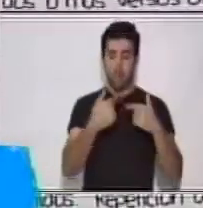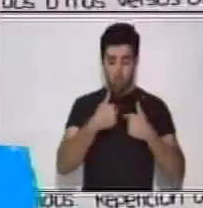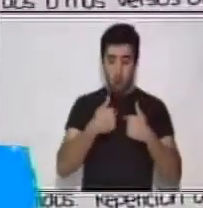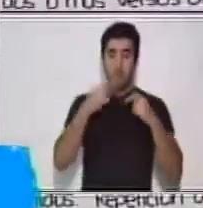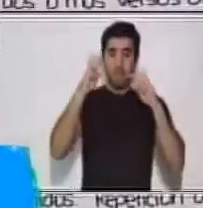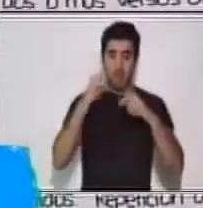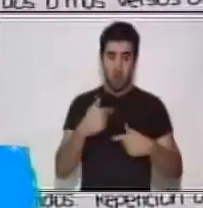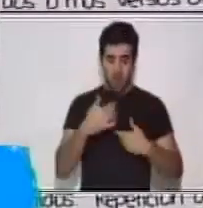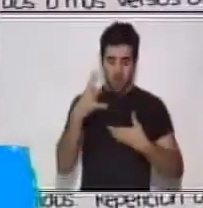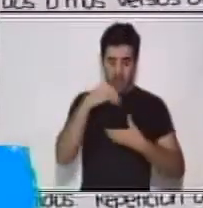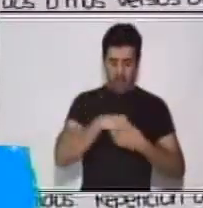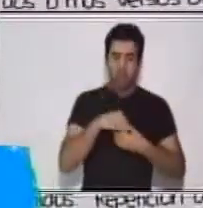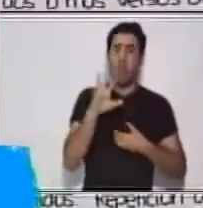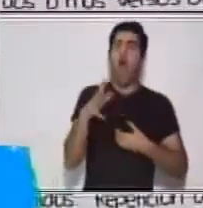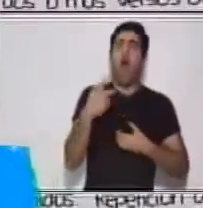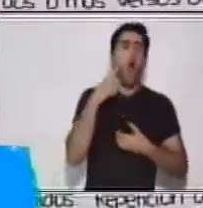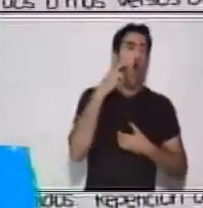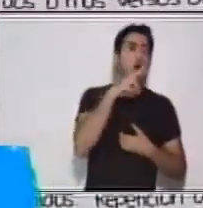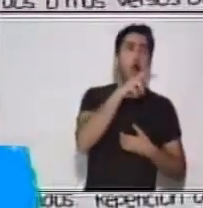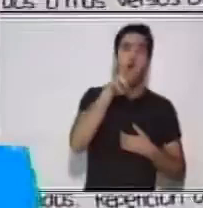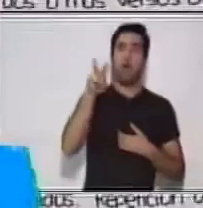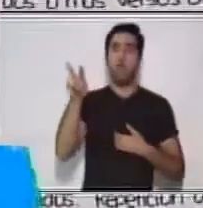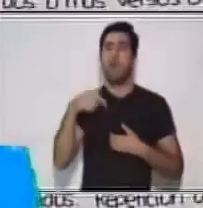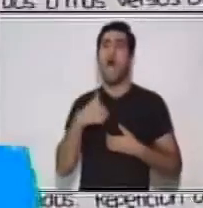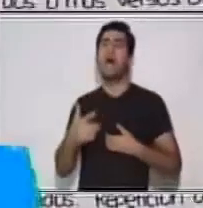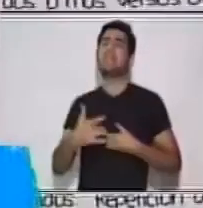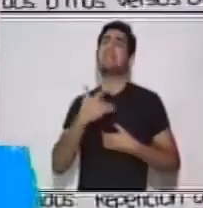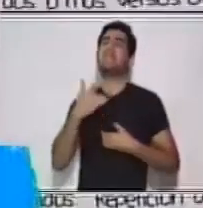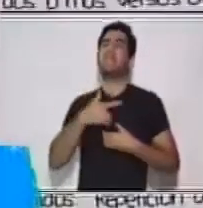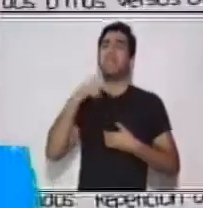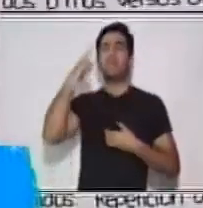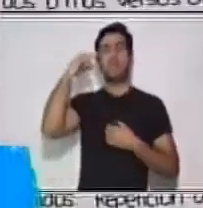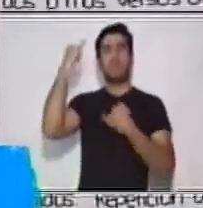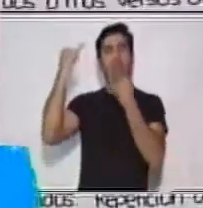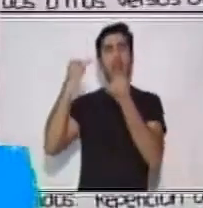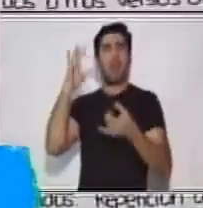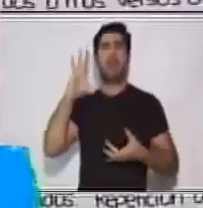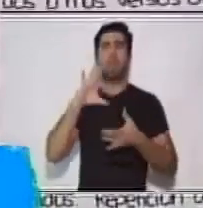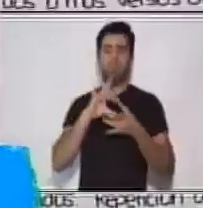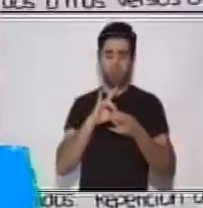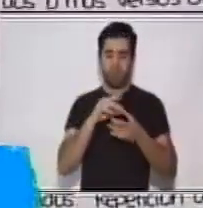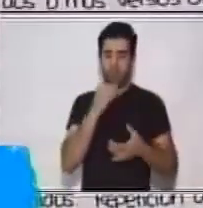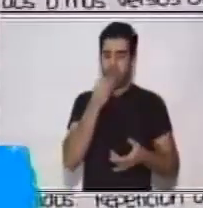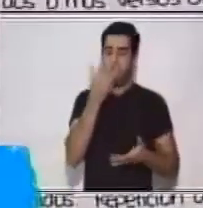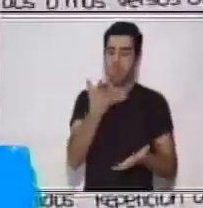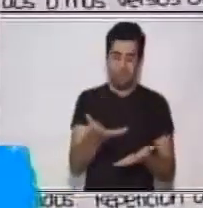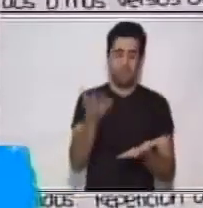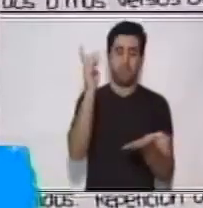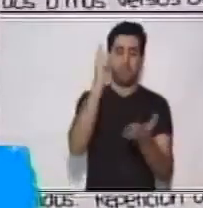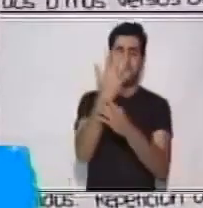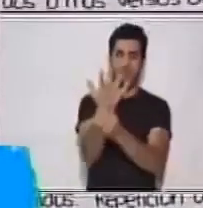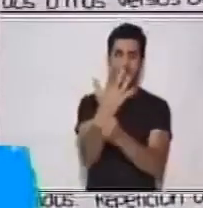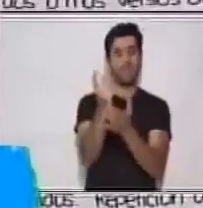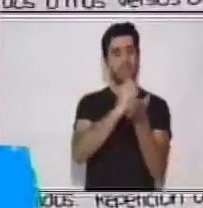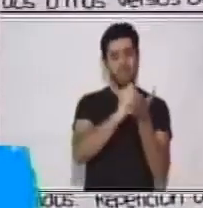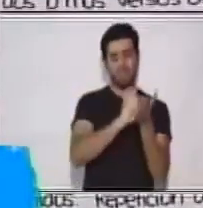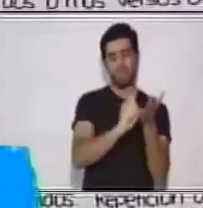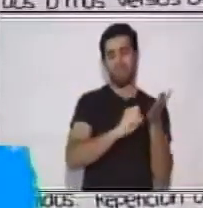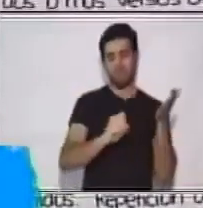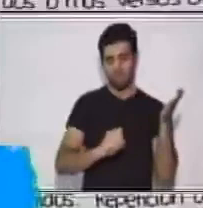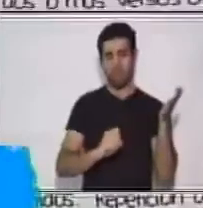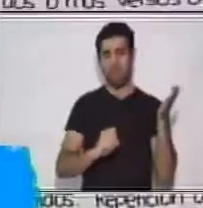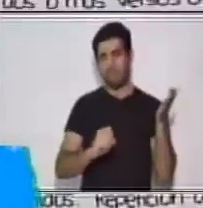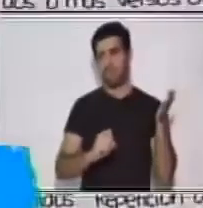humano con sus emociones y también sus ideas y los sentimientos. Es decir, que a través de este